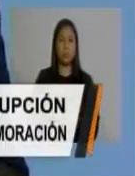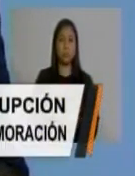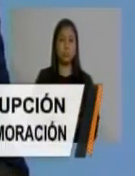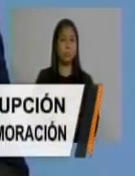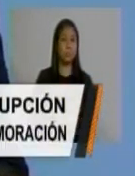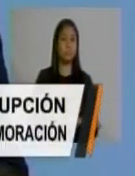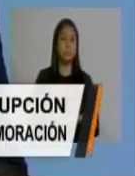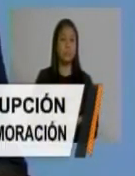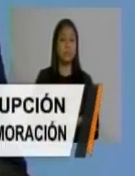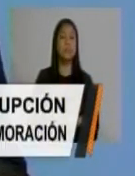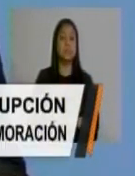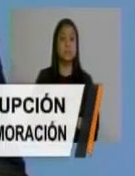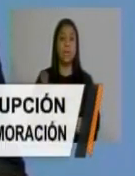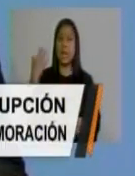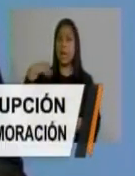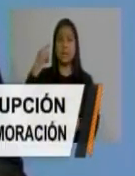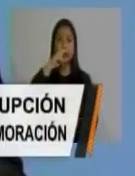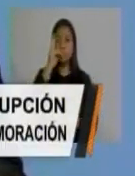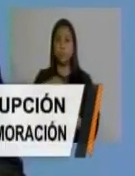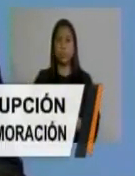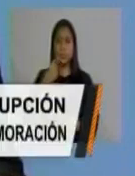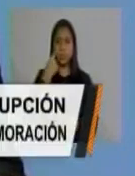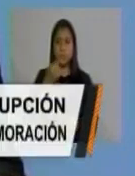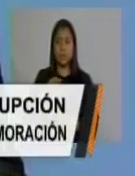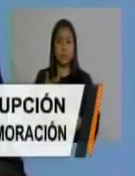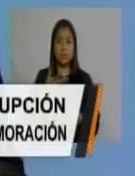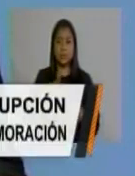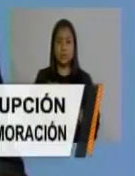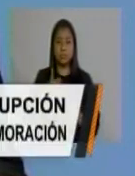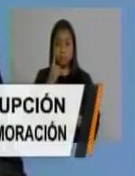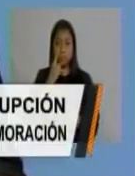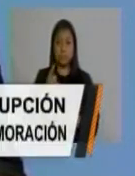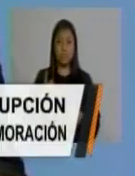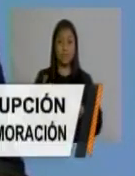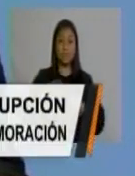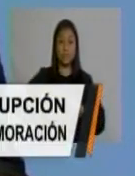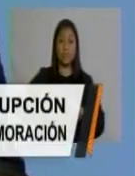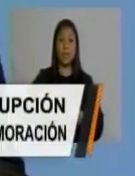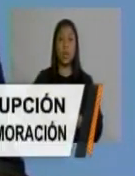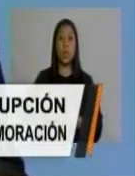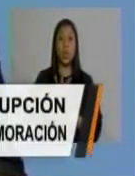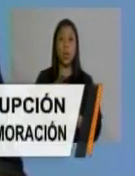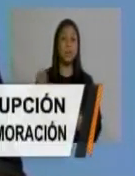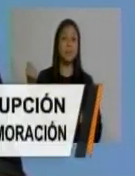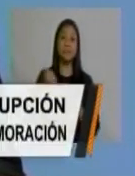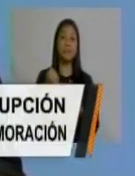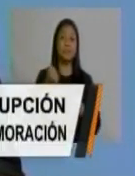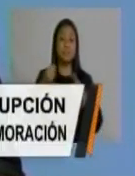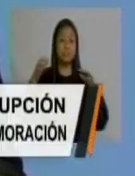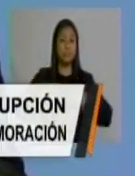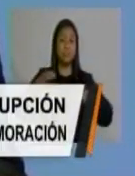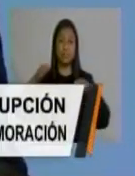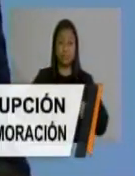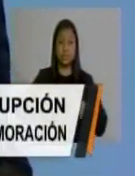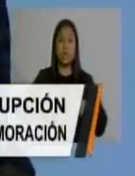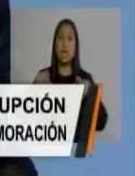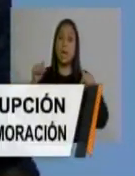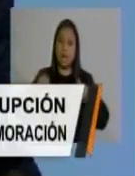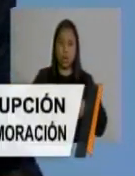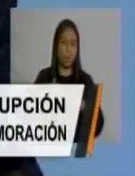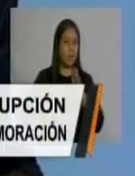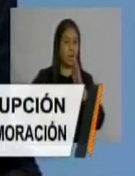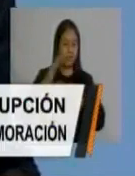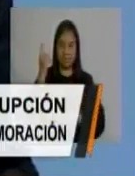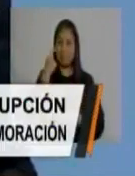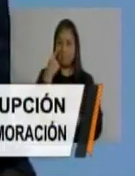precedentes, donde no estuvimos al margen de cuatro desastres naturales, ahora estoy más